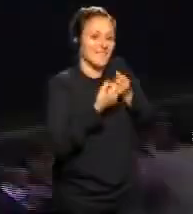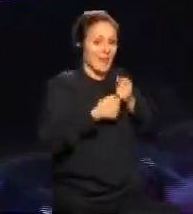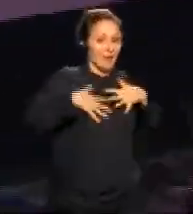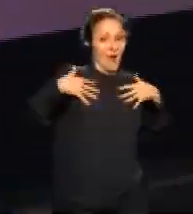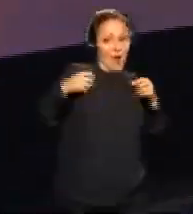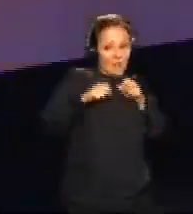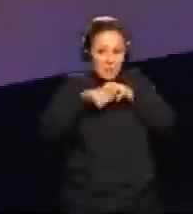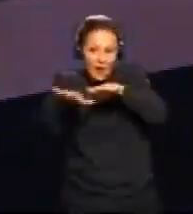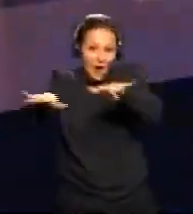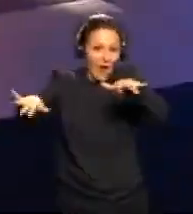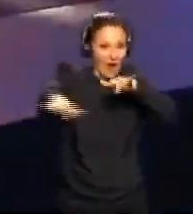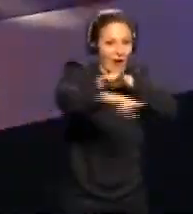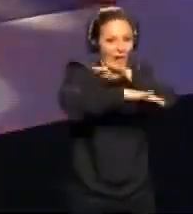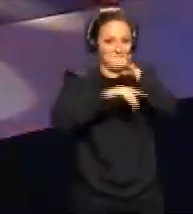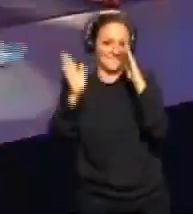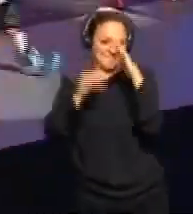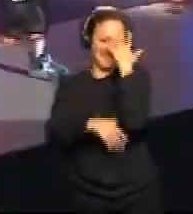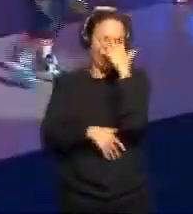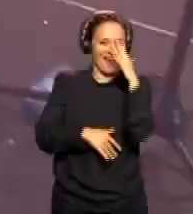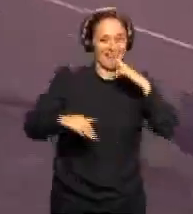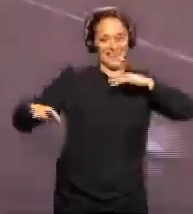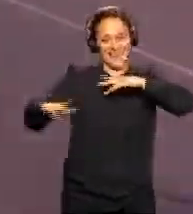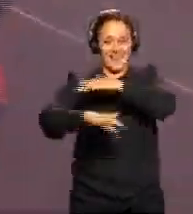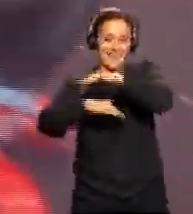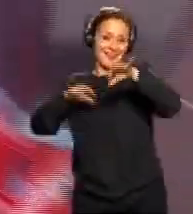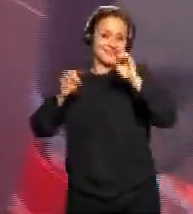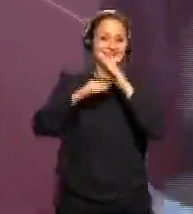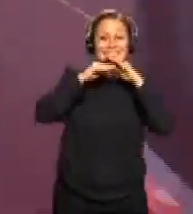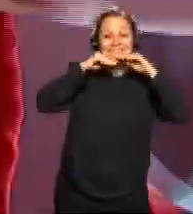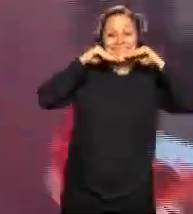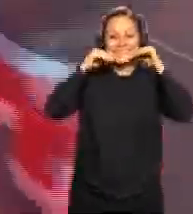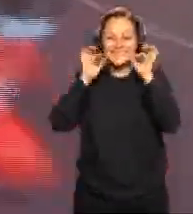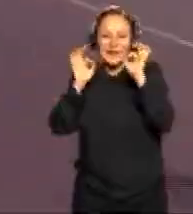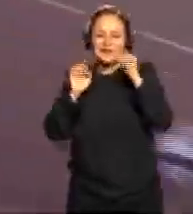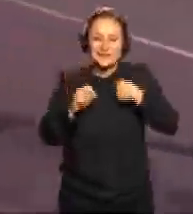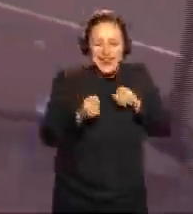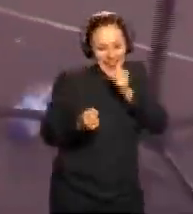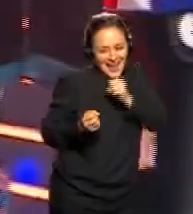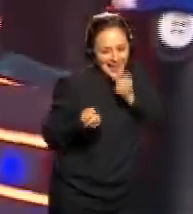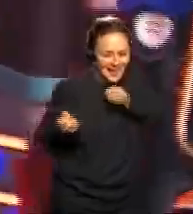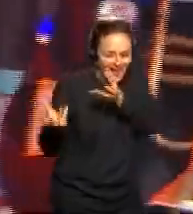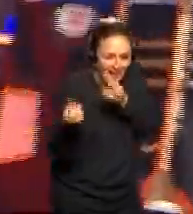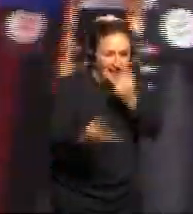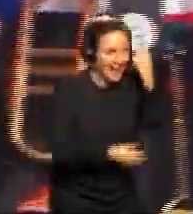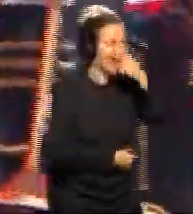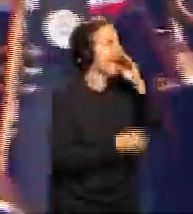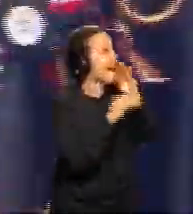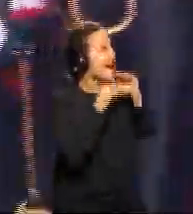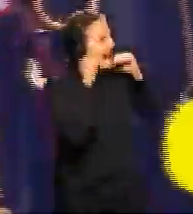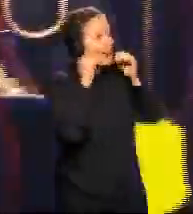emoción, contagiar carnaval. Una sonrisa te quiero sacar, mi mejor premio